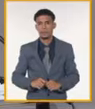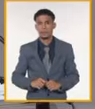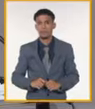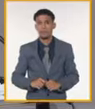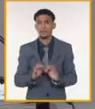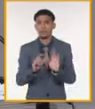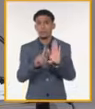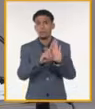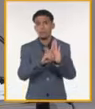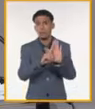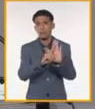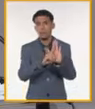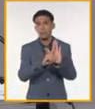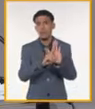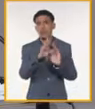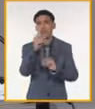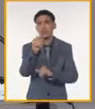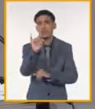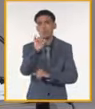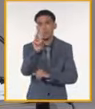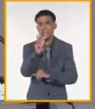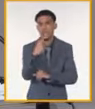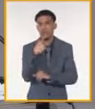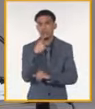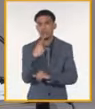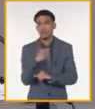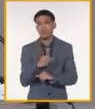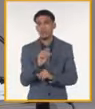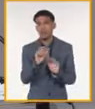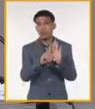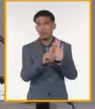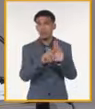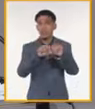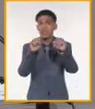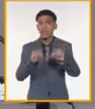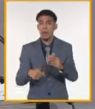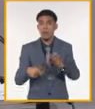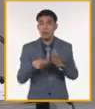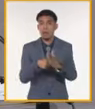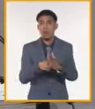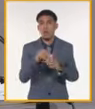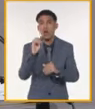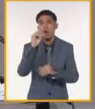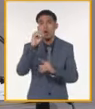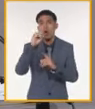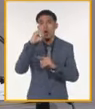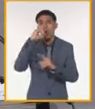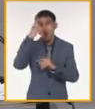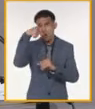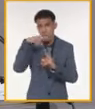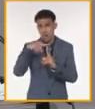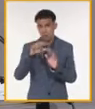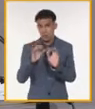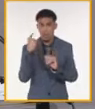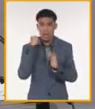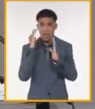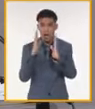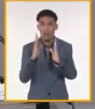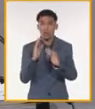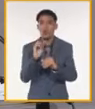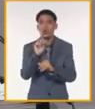decreto ley que es el 93 que modifica la ley vigente del sistema tributario la ley 103 Precisamente en este año es el año 12 de